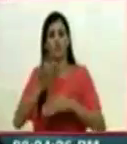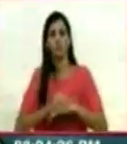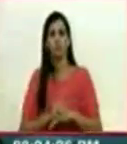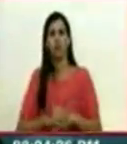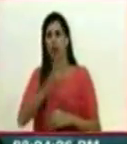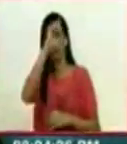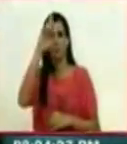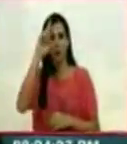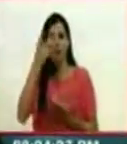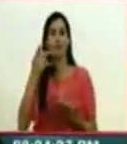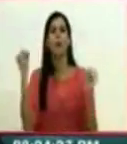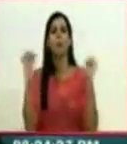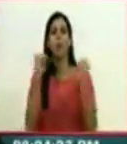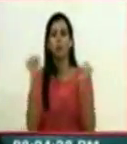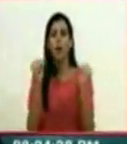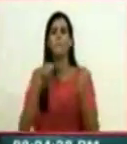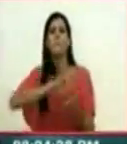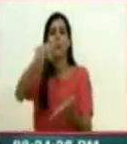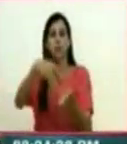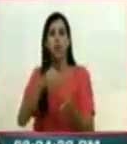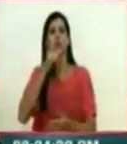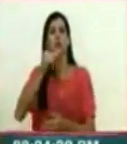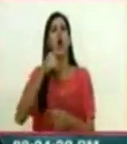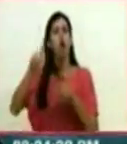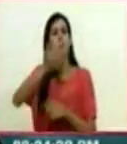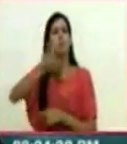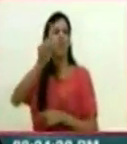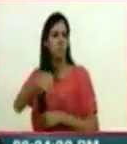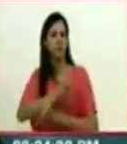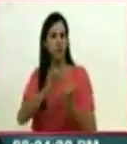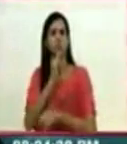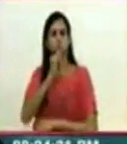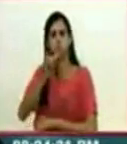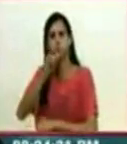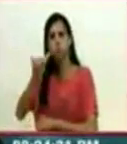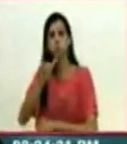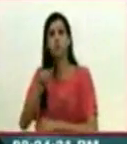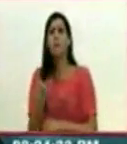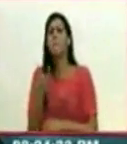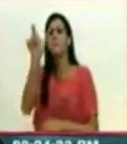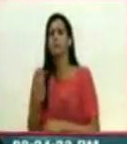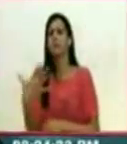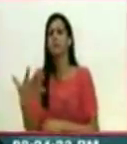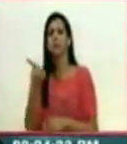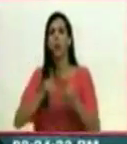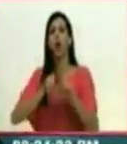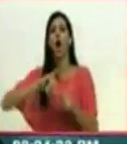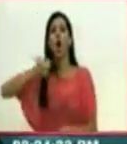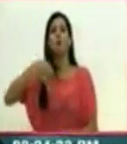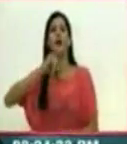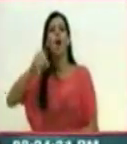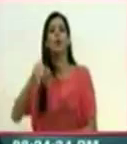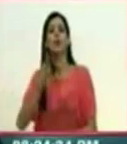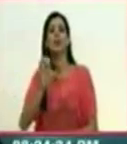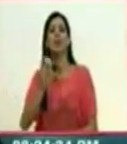Bogotá. Y he denunciado a otros personajillos, ya personajillos, ¿no?, como JJ Rendón,